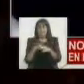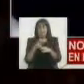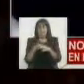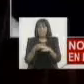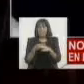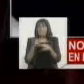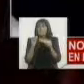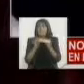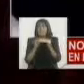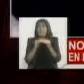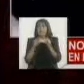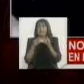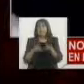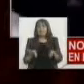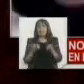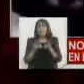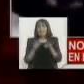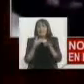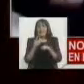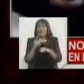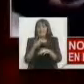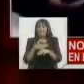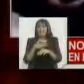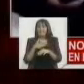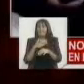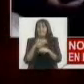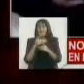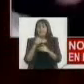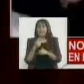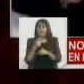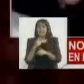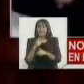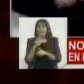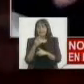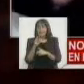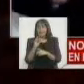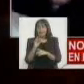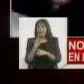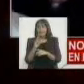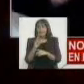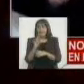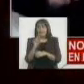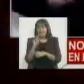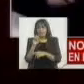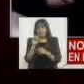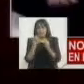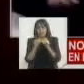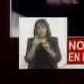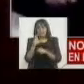pero más relevante que encontrar mi... Mira, mi email es